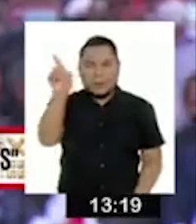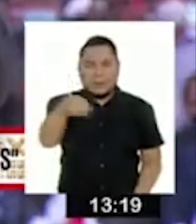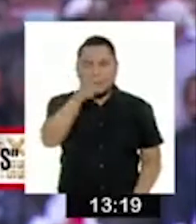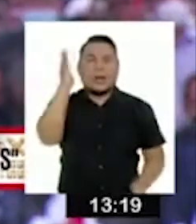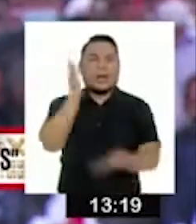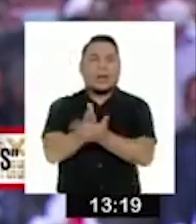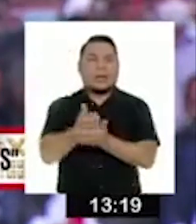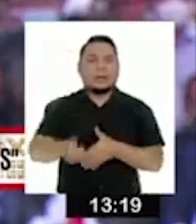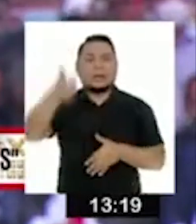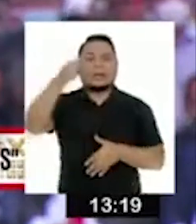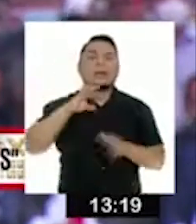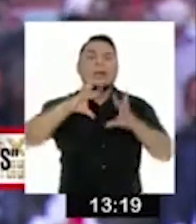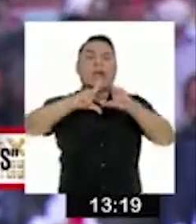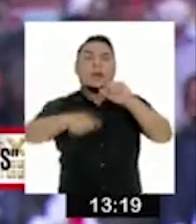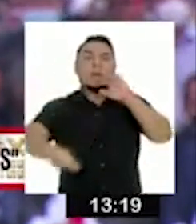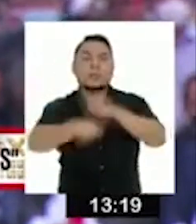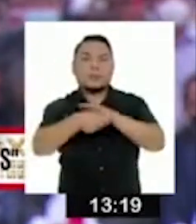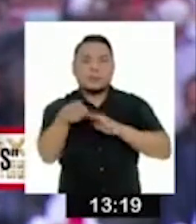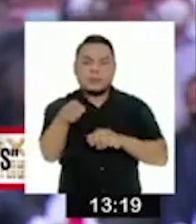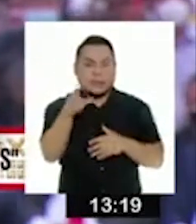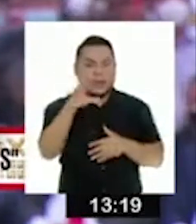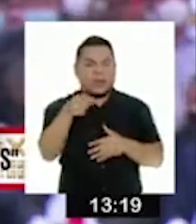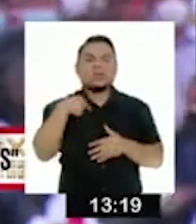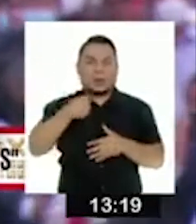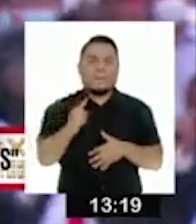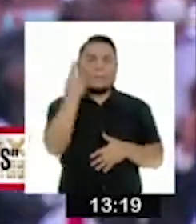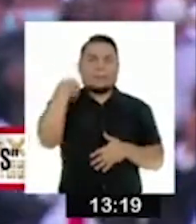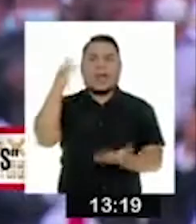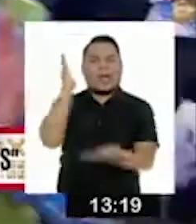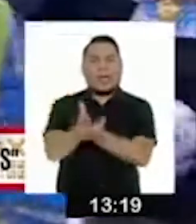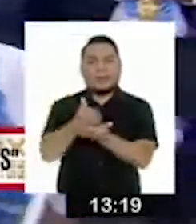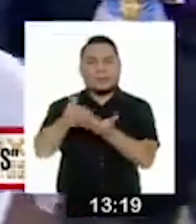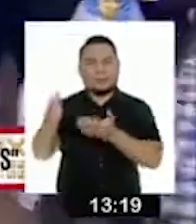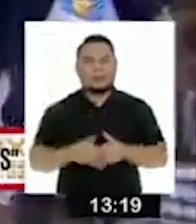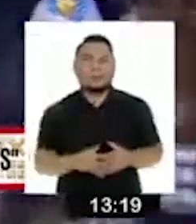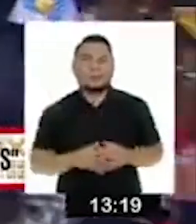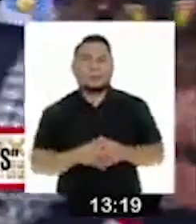a la autoridad que se roba un centavo a este pueblo peruano.